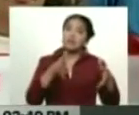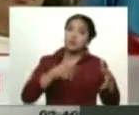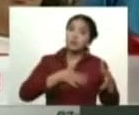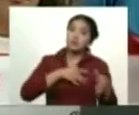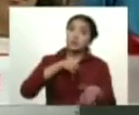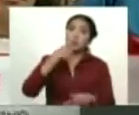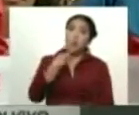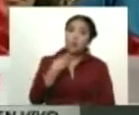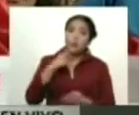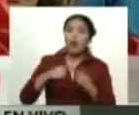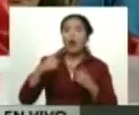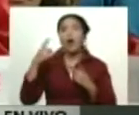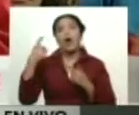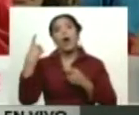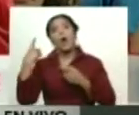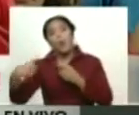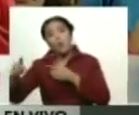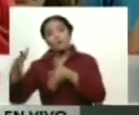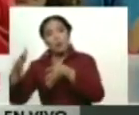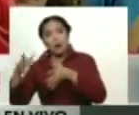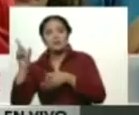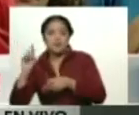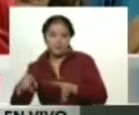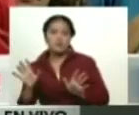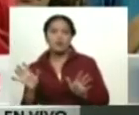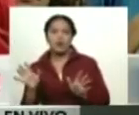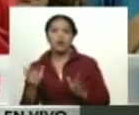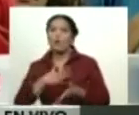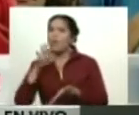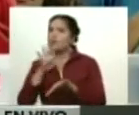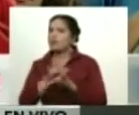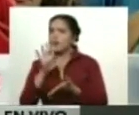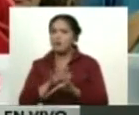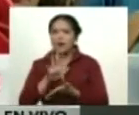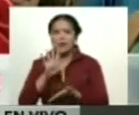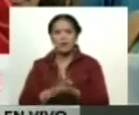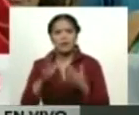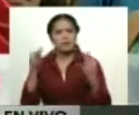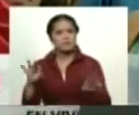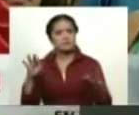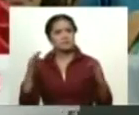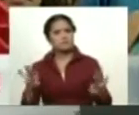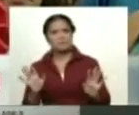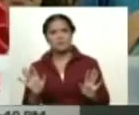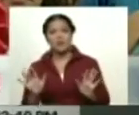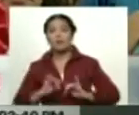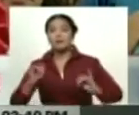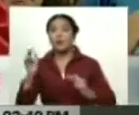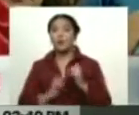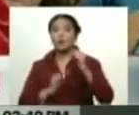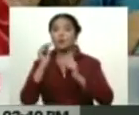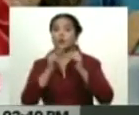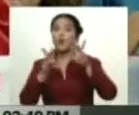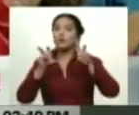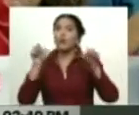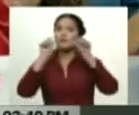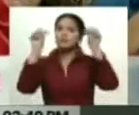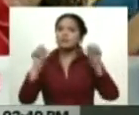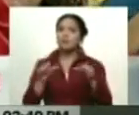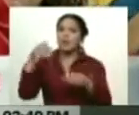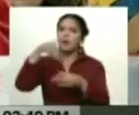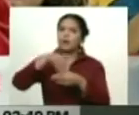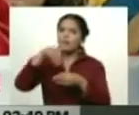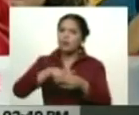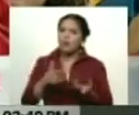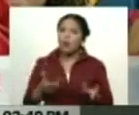ganan otras fuerzas políticas, con tranquilidad. Hemos construido un sistema electoral que hoy